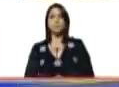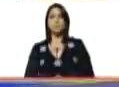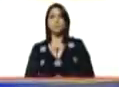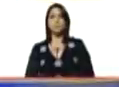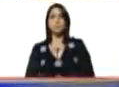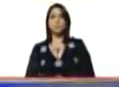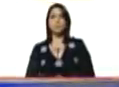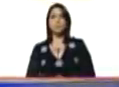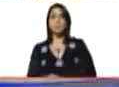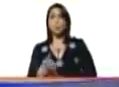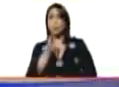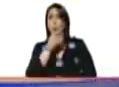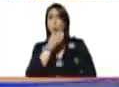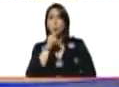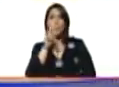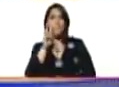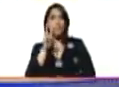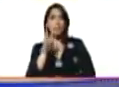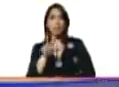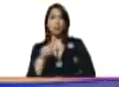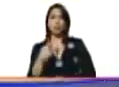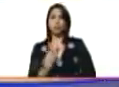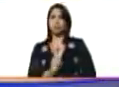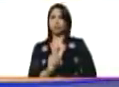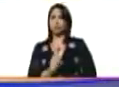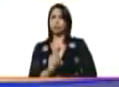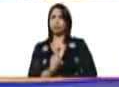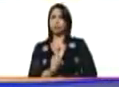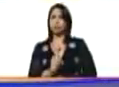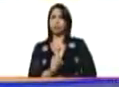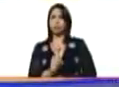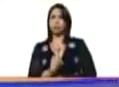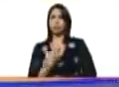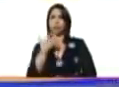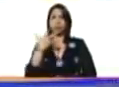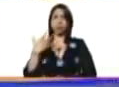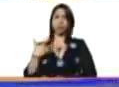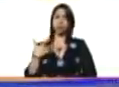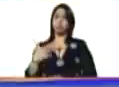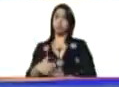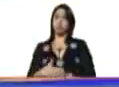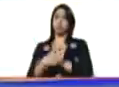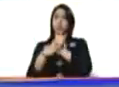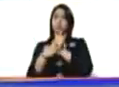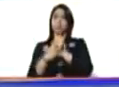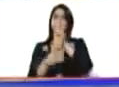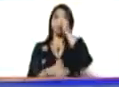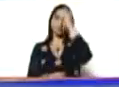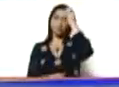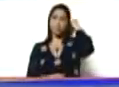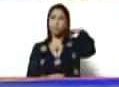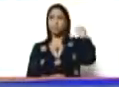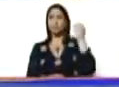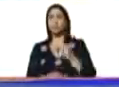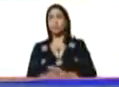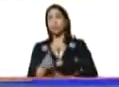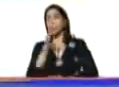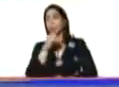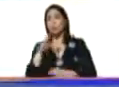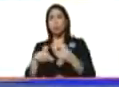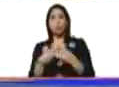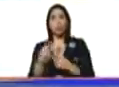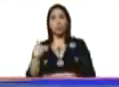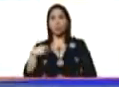No tengo una visión individualista, mesiánica, narcisista del liderazgo. No la tengo, no la he tenido nunca,